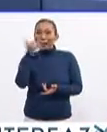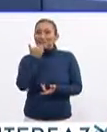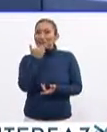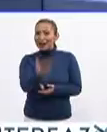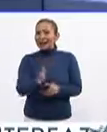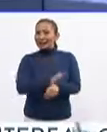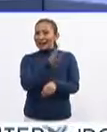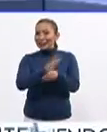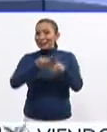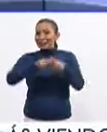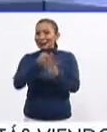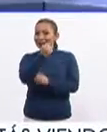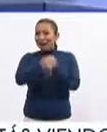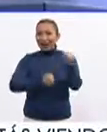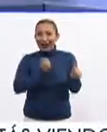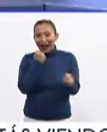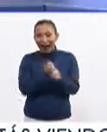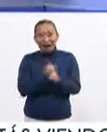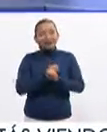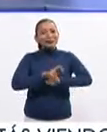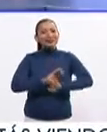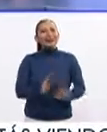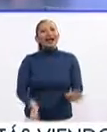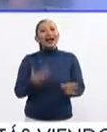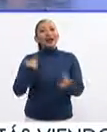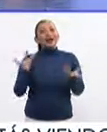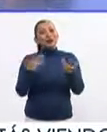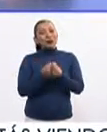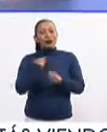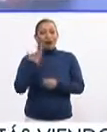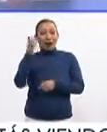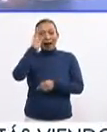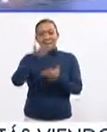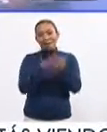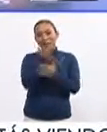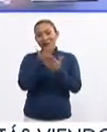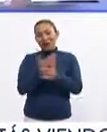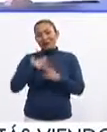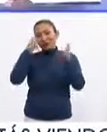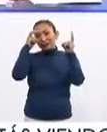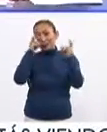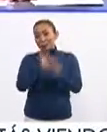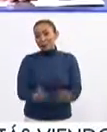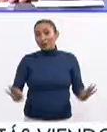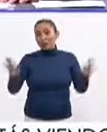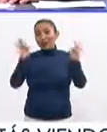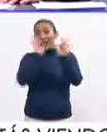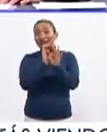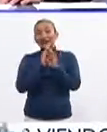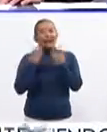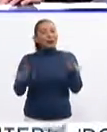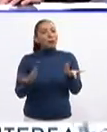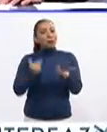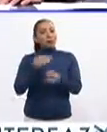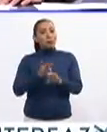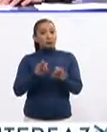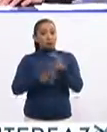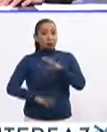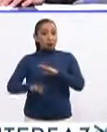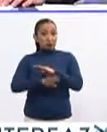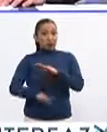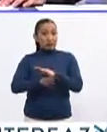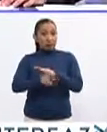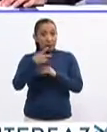un excelente inicio de año, estar con ustedes como todas las mañanas en estos temas tan importantes, tan trascendentales para nuestro